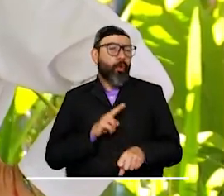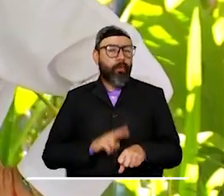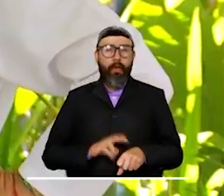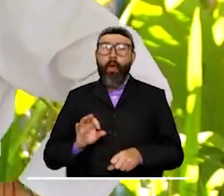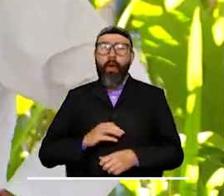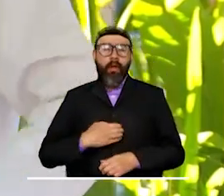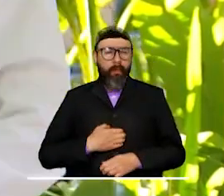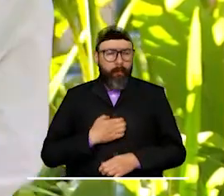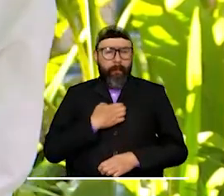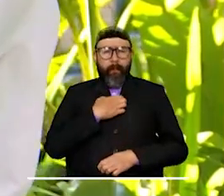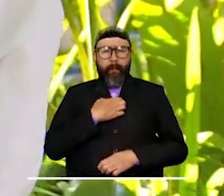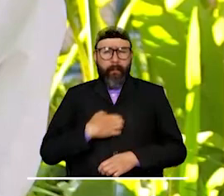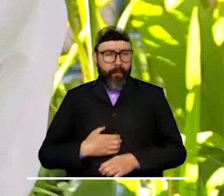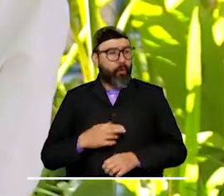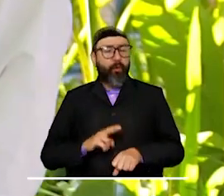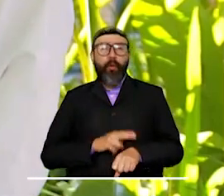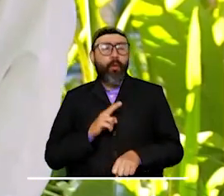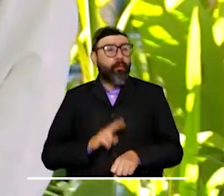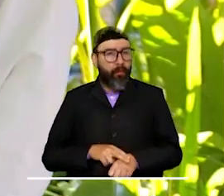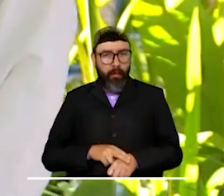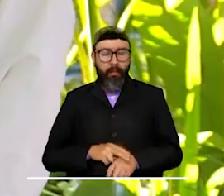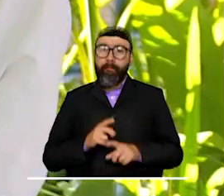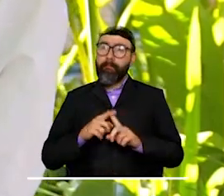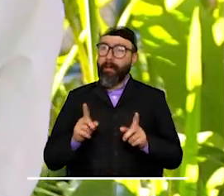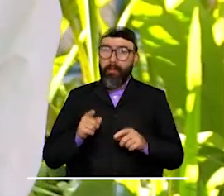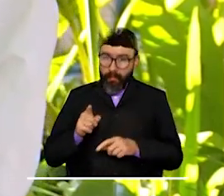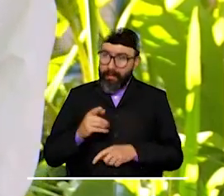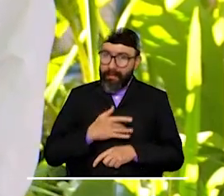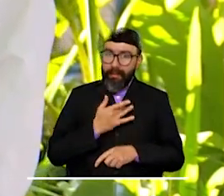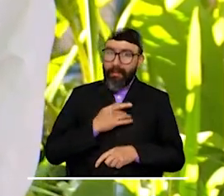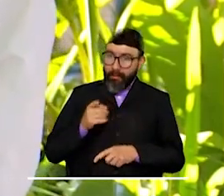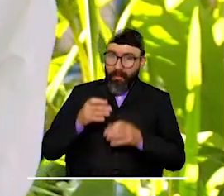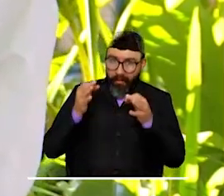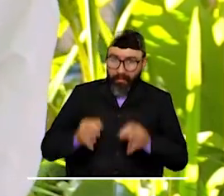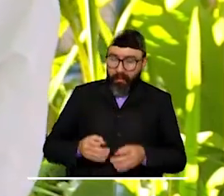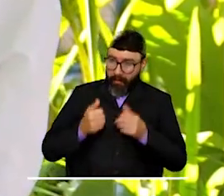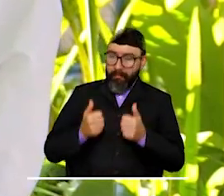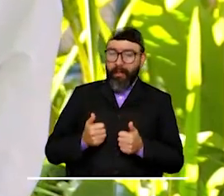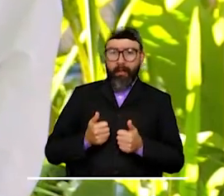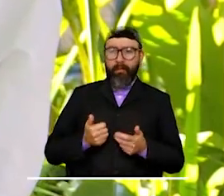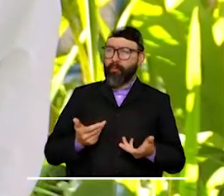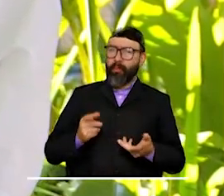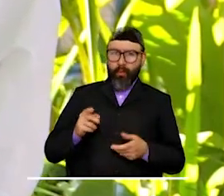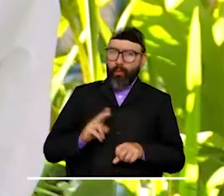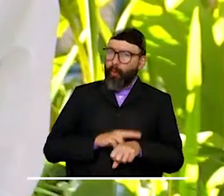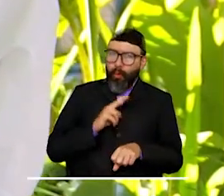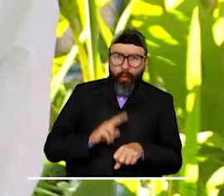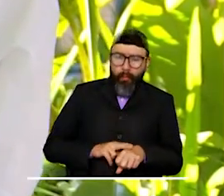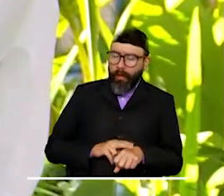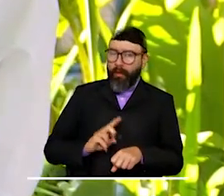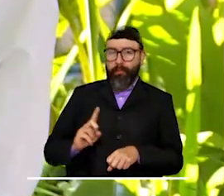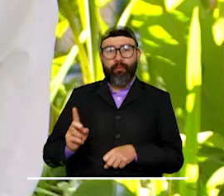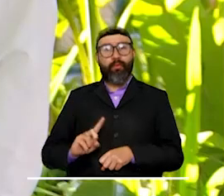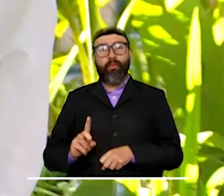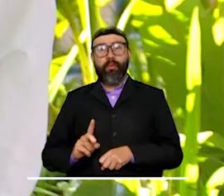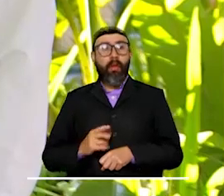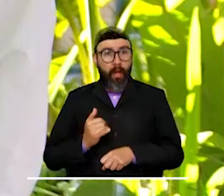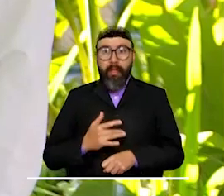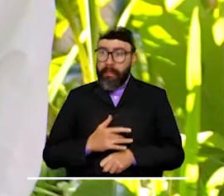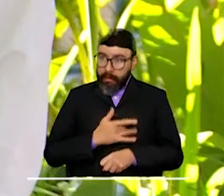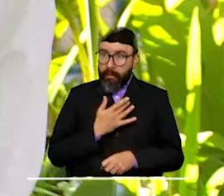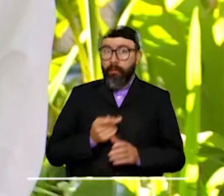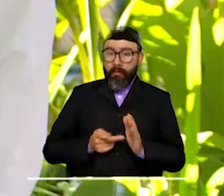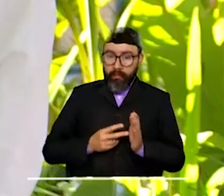reflujo normal, pero pues realmente estos no son síntomas que son normales, un síntoma nos está indicando que hay un problema